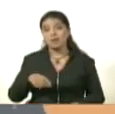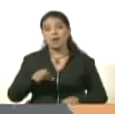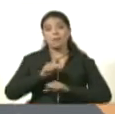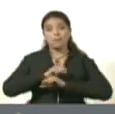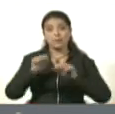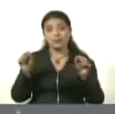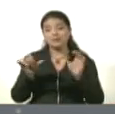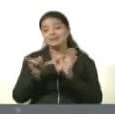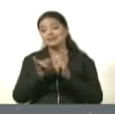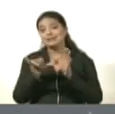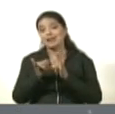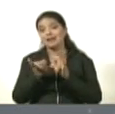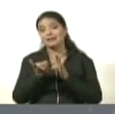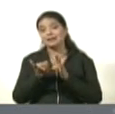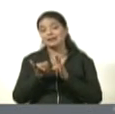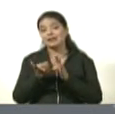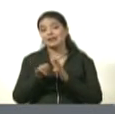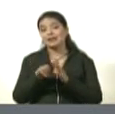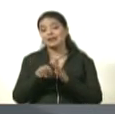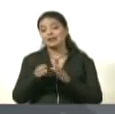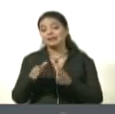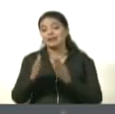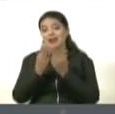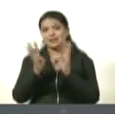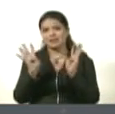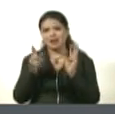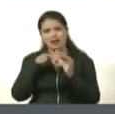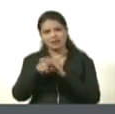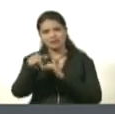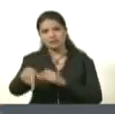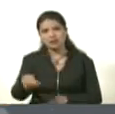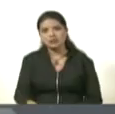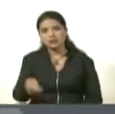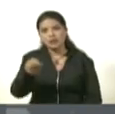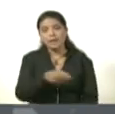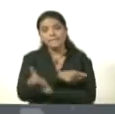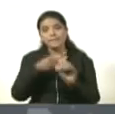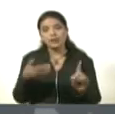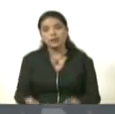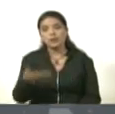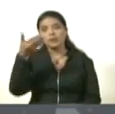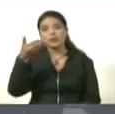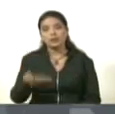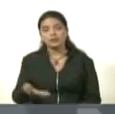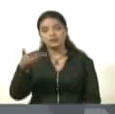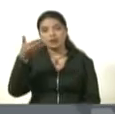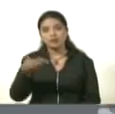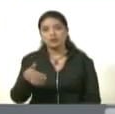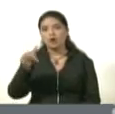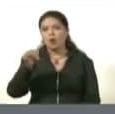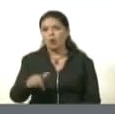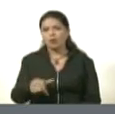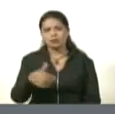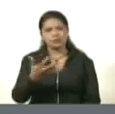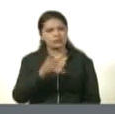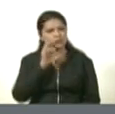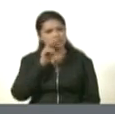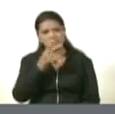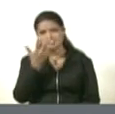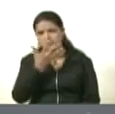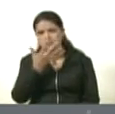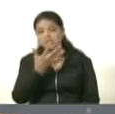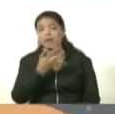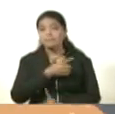explotaron cerca de la entrada del tribunal. Pero lo importante es que en medio, hoy no se ve, se